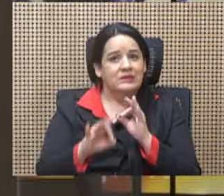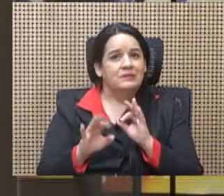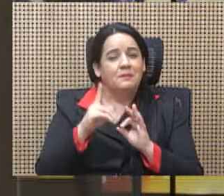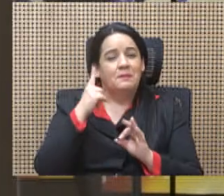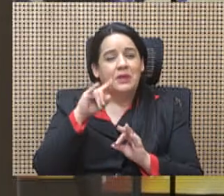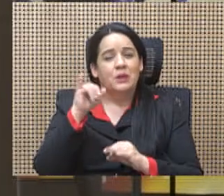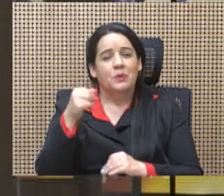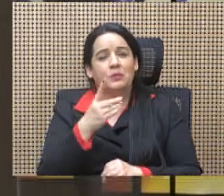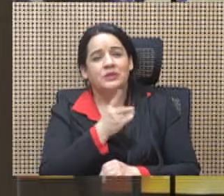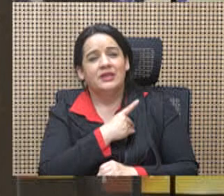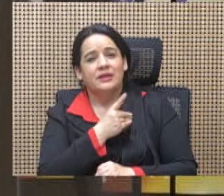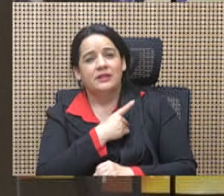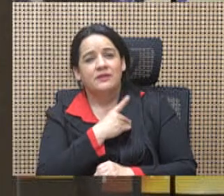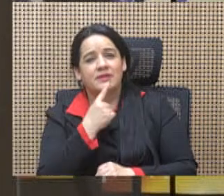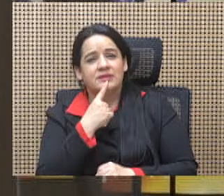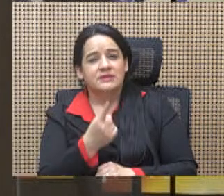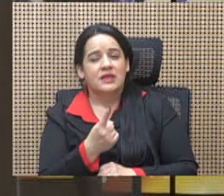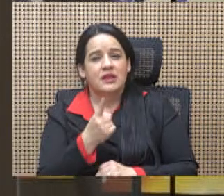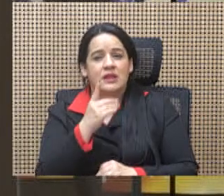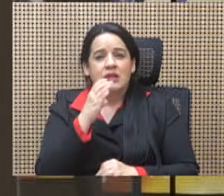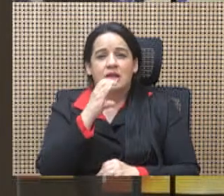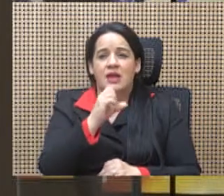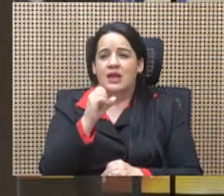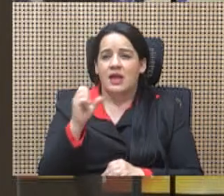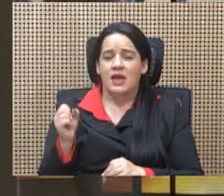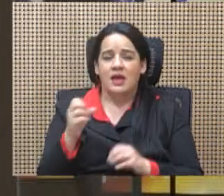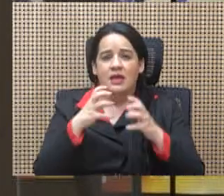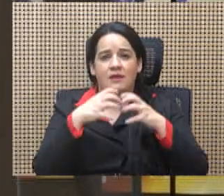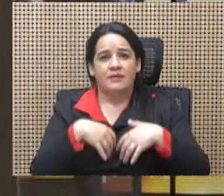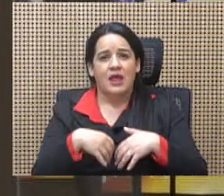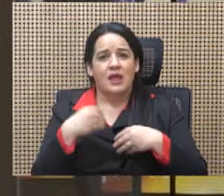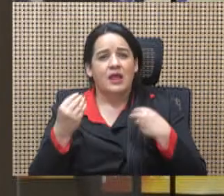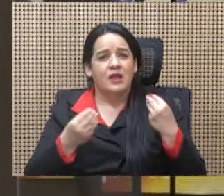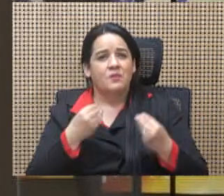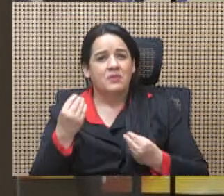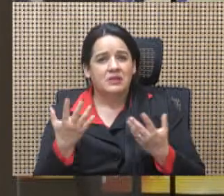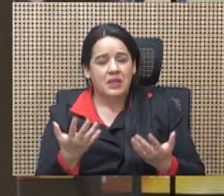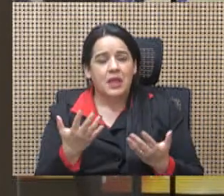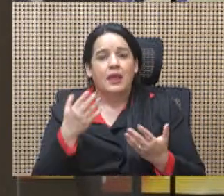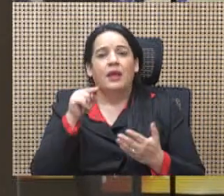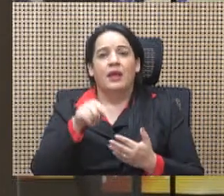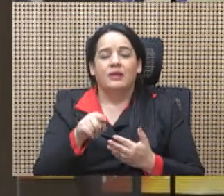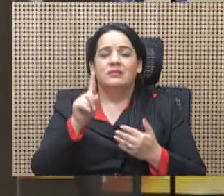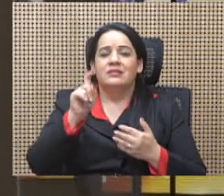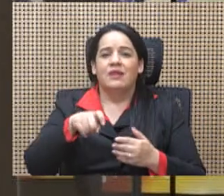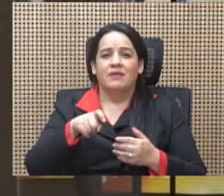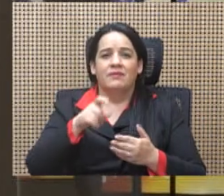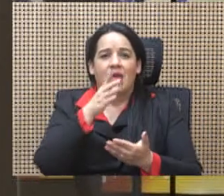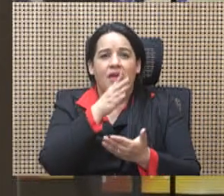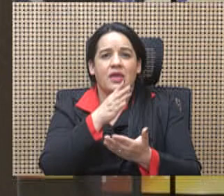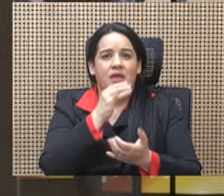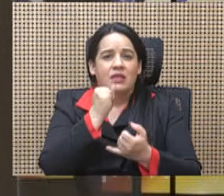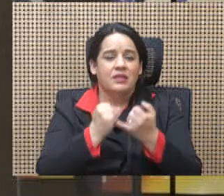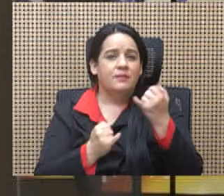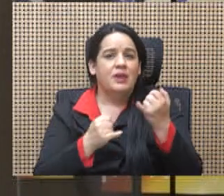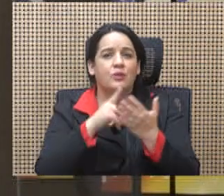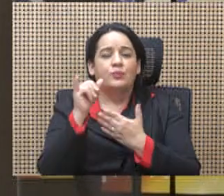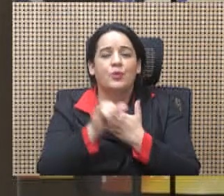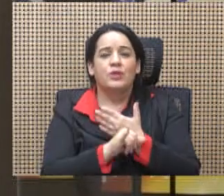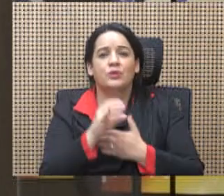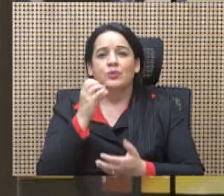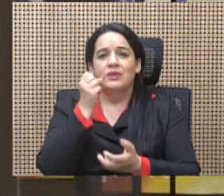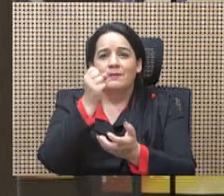di no la caja está quebrada nada que hacer hay que acabar los proyectos de tener los proyectos de inversión como no hay nada que hacer